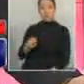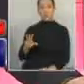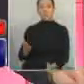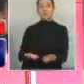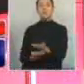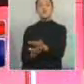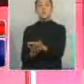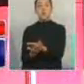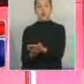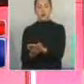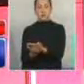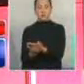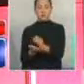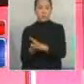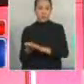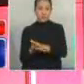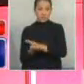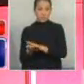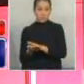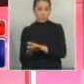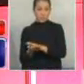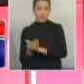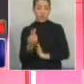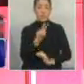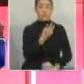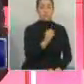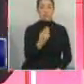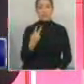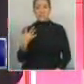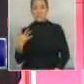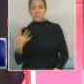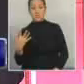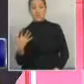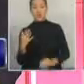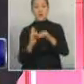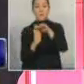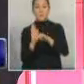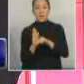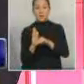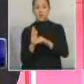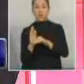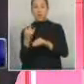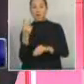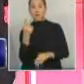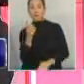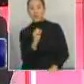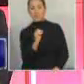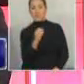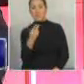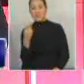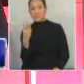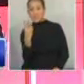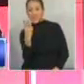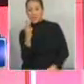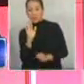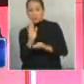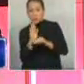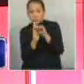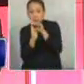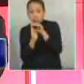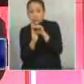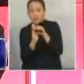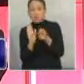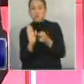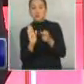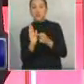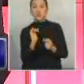propusiera, en vez de 20 al 25, reducir del 20 al 23 y agregar un punto del IVA, por ejemplo.